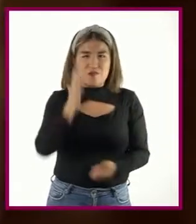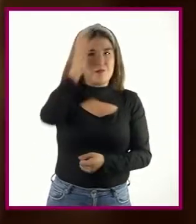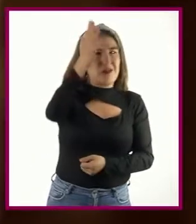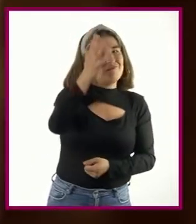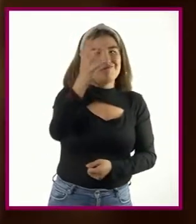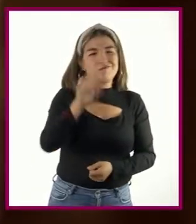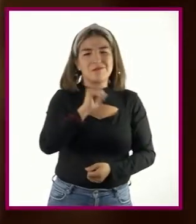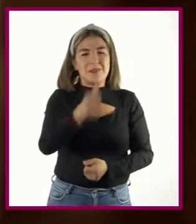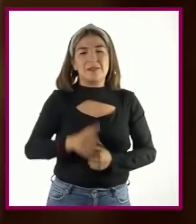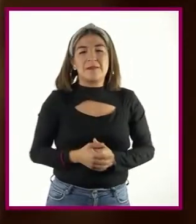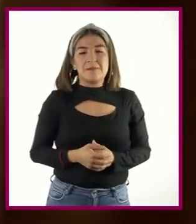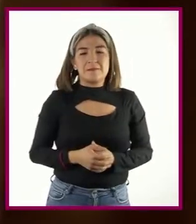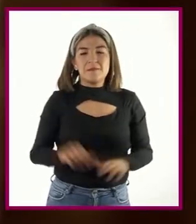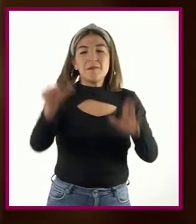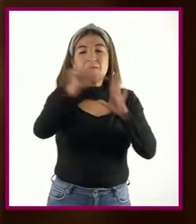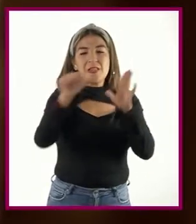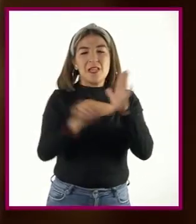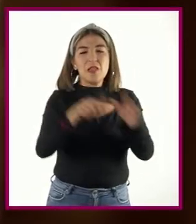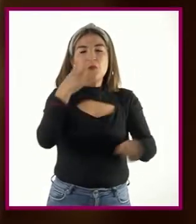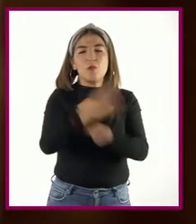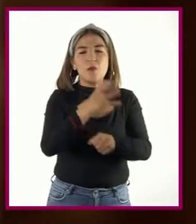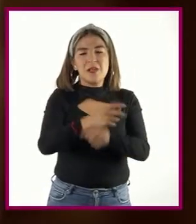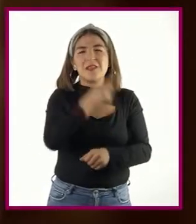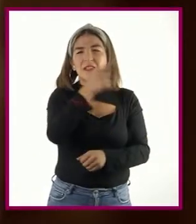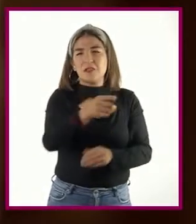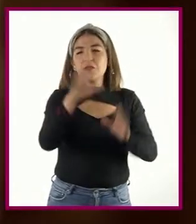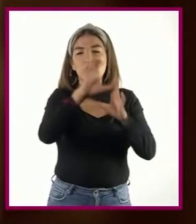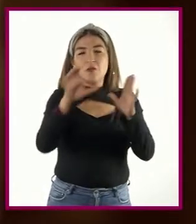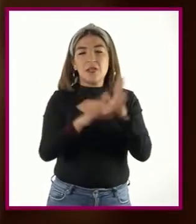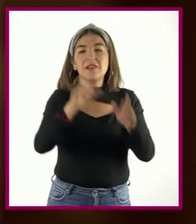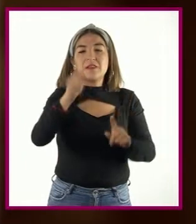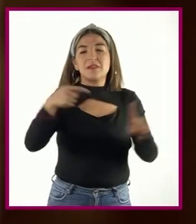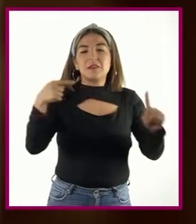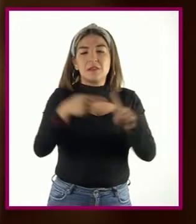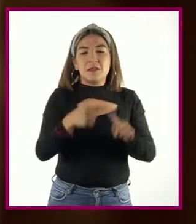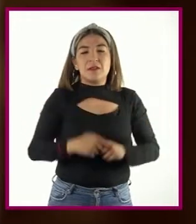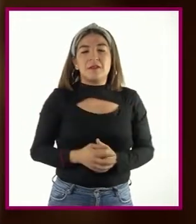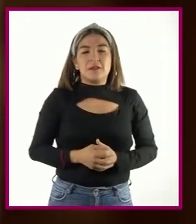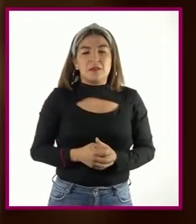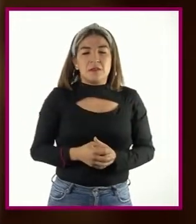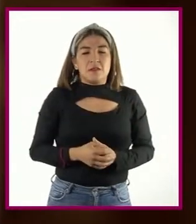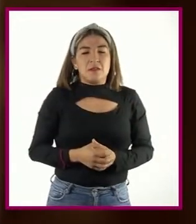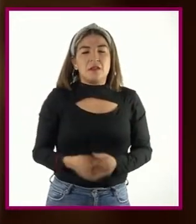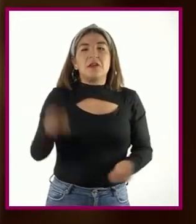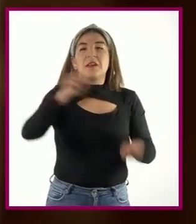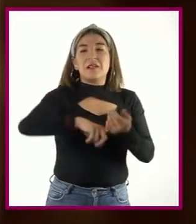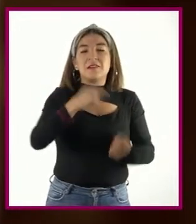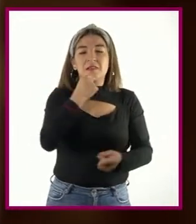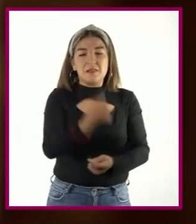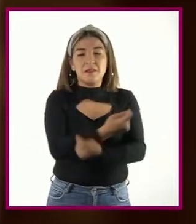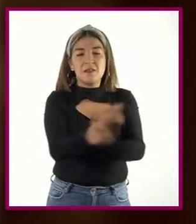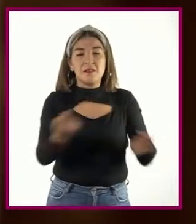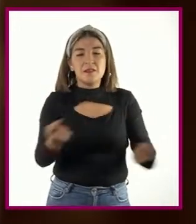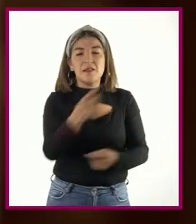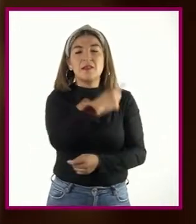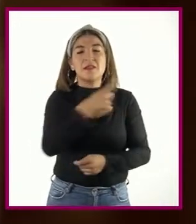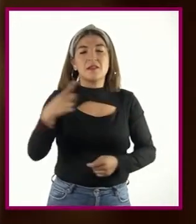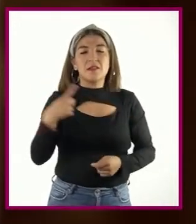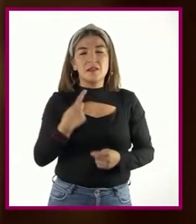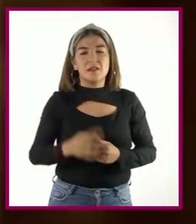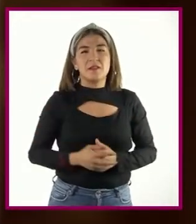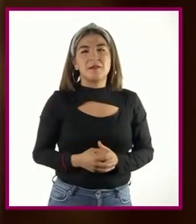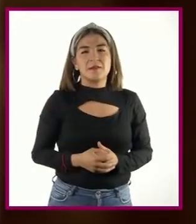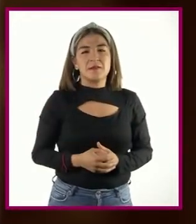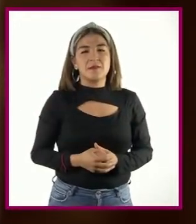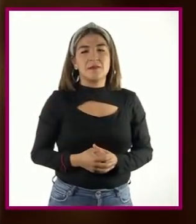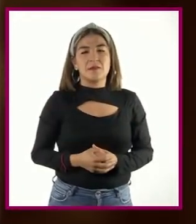El artículo 4 de la Constitución específicamente estipula que la infancia deben